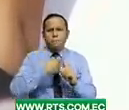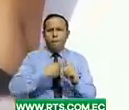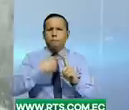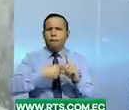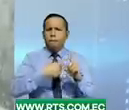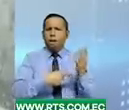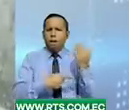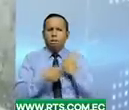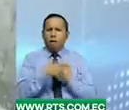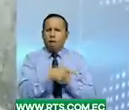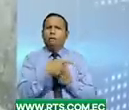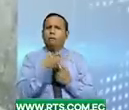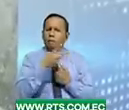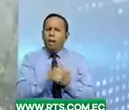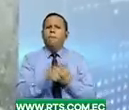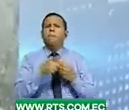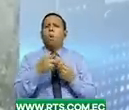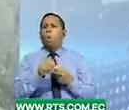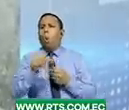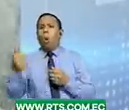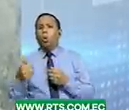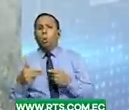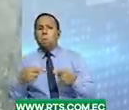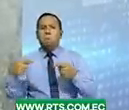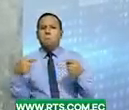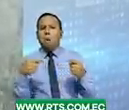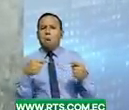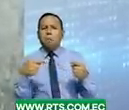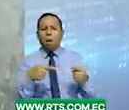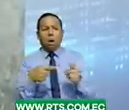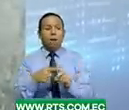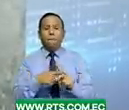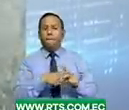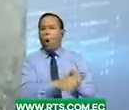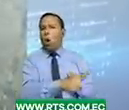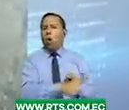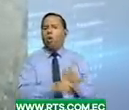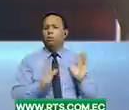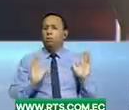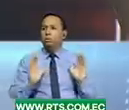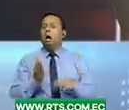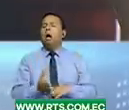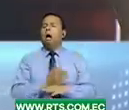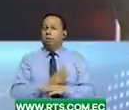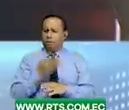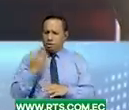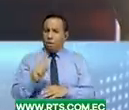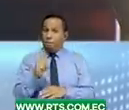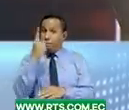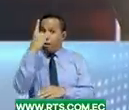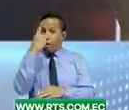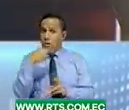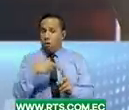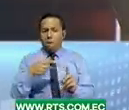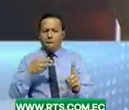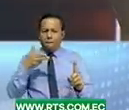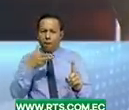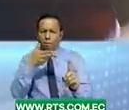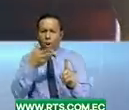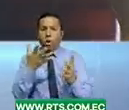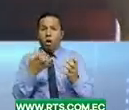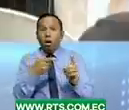enfrentado una emboscada que no logró su cometido. Había tenido ya un atentado a su vida